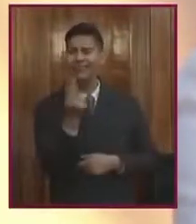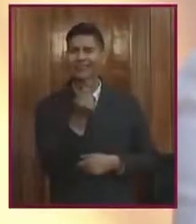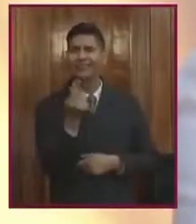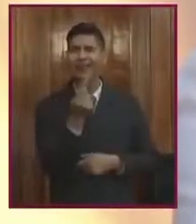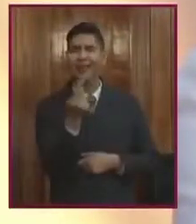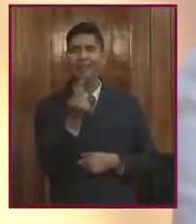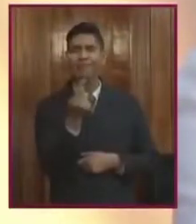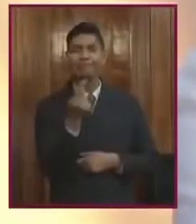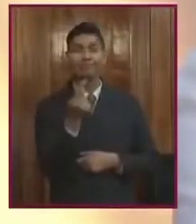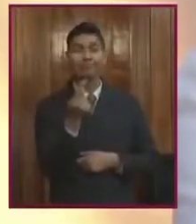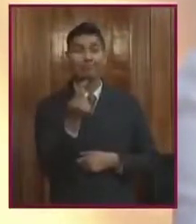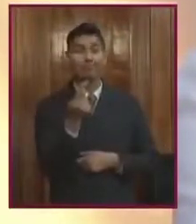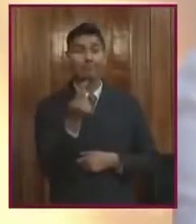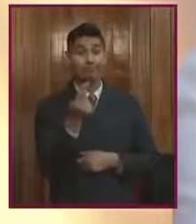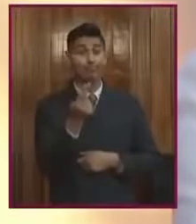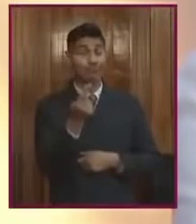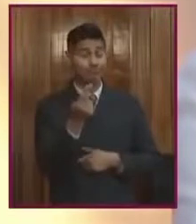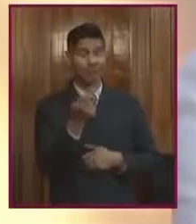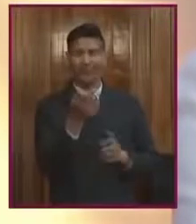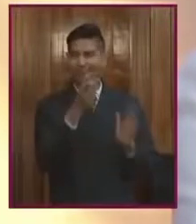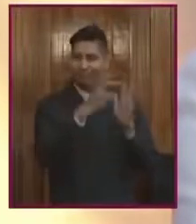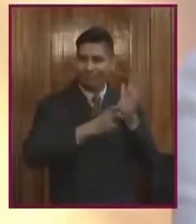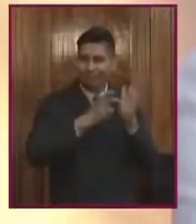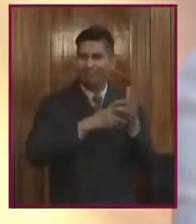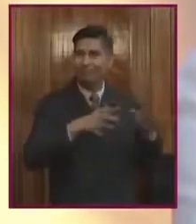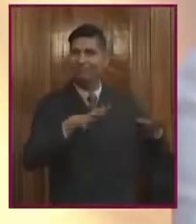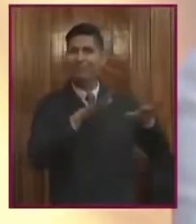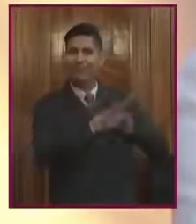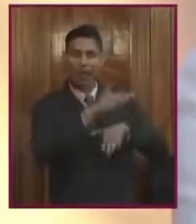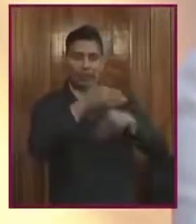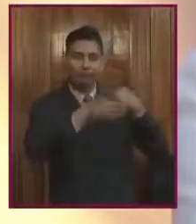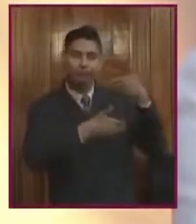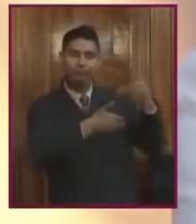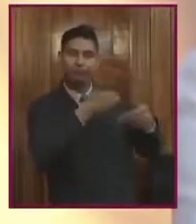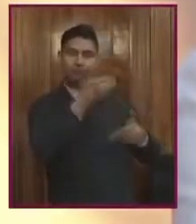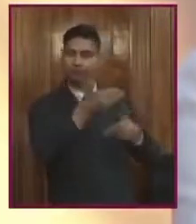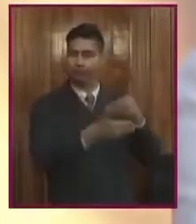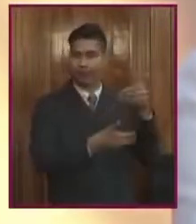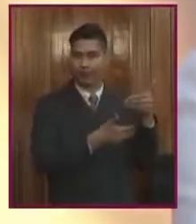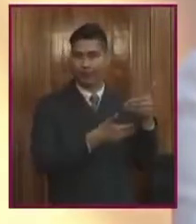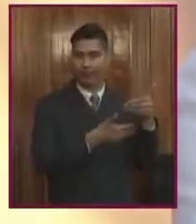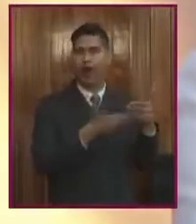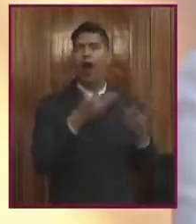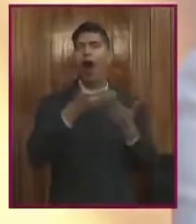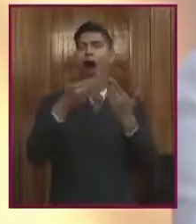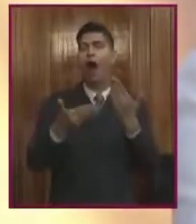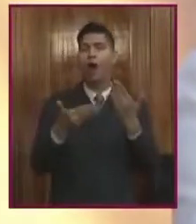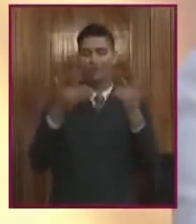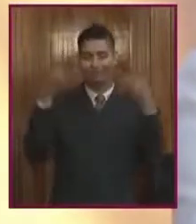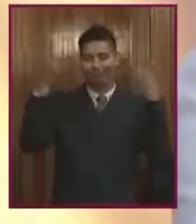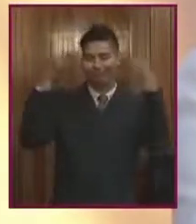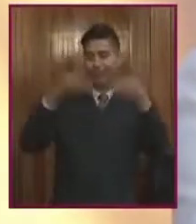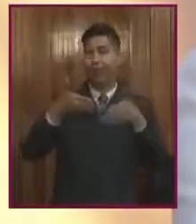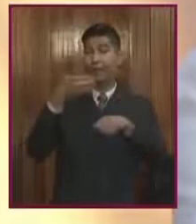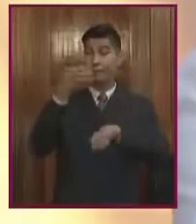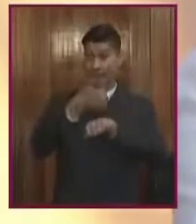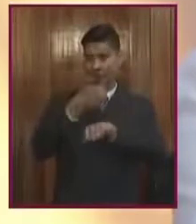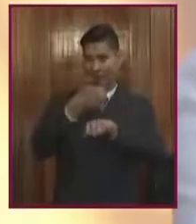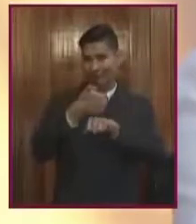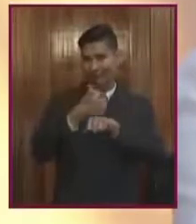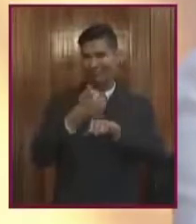que propone el marco curricular. Requiere para la educación primaria un trabajo entre